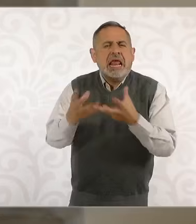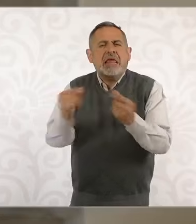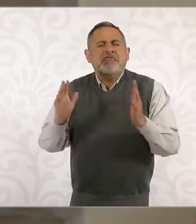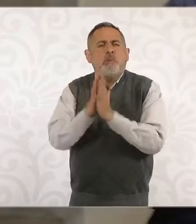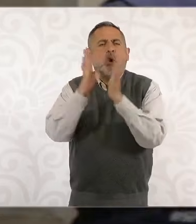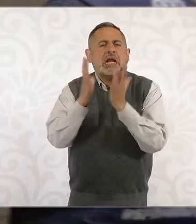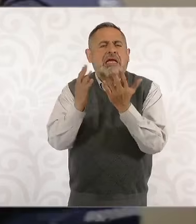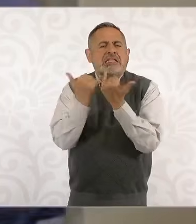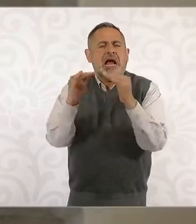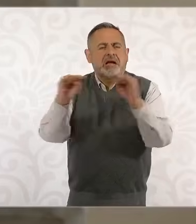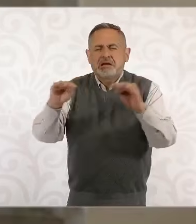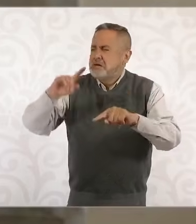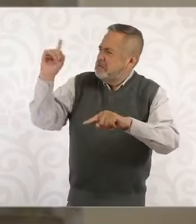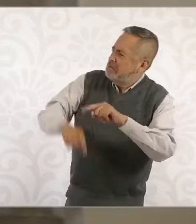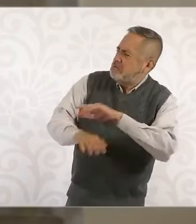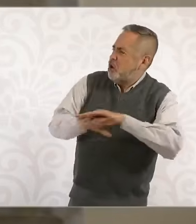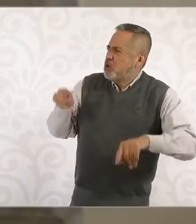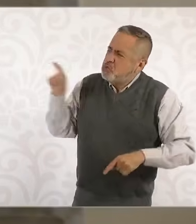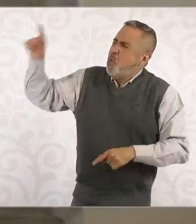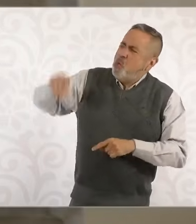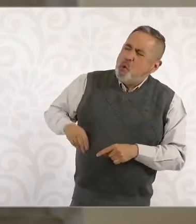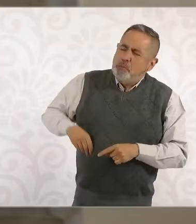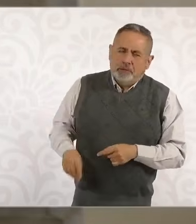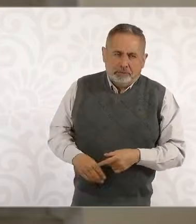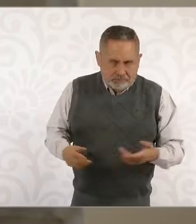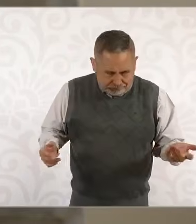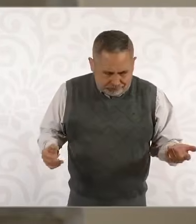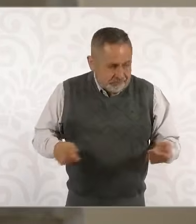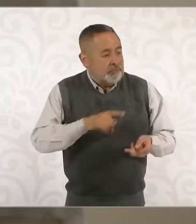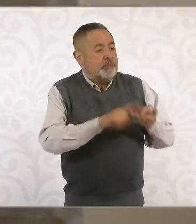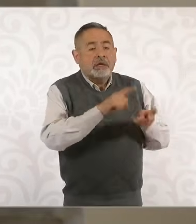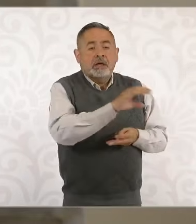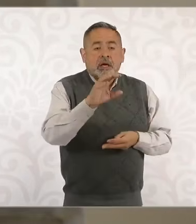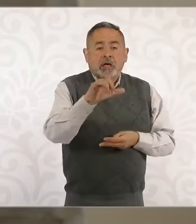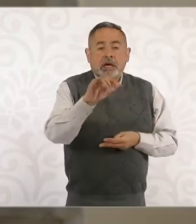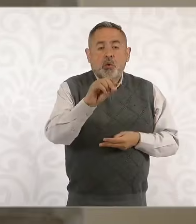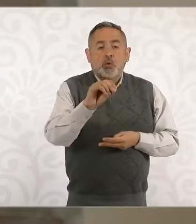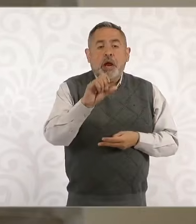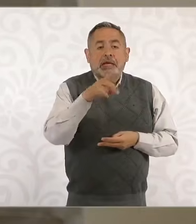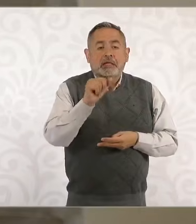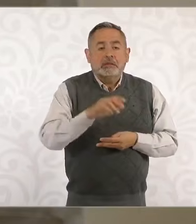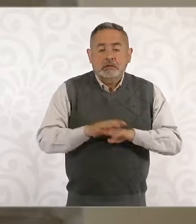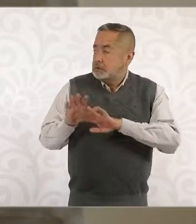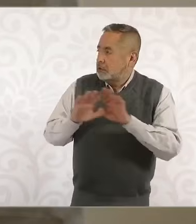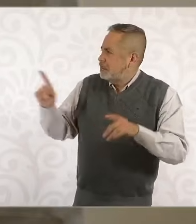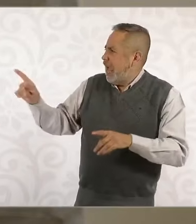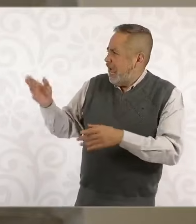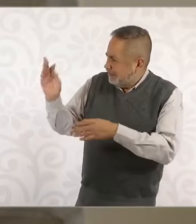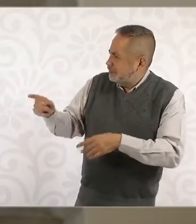el Financiero, pues hay un comentógrafo ligado a Claudio X que le recomienda que mejor acepte su